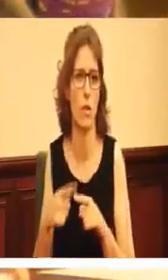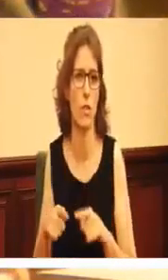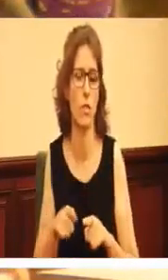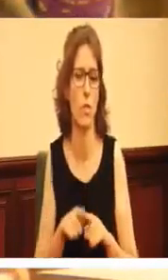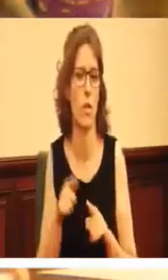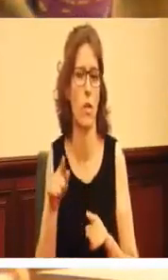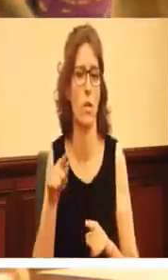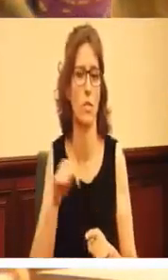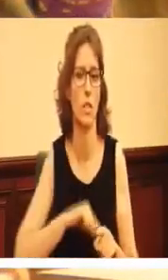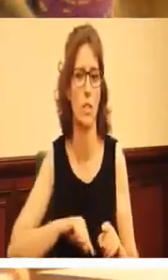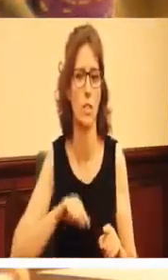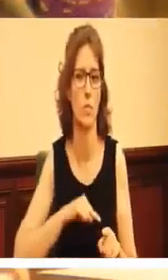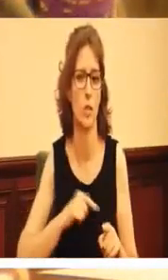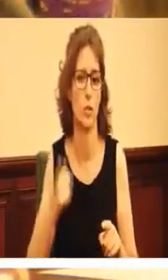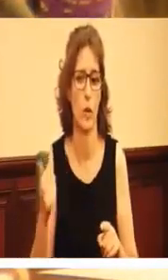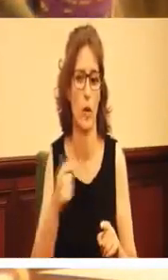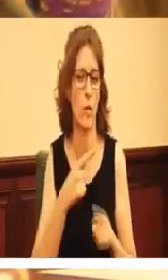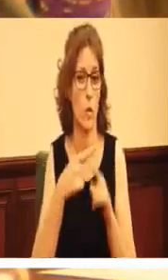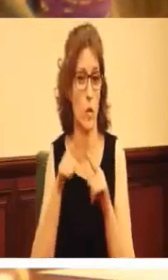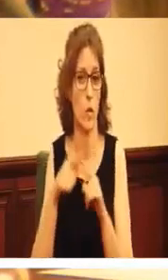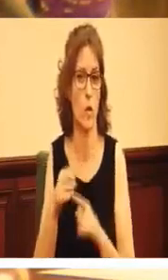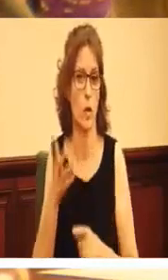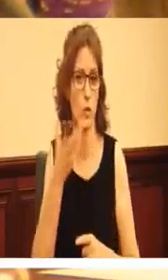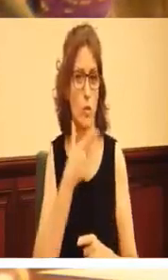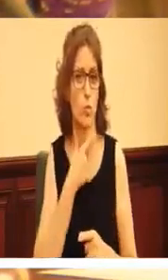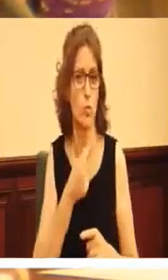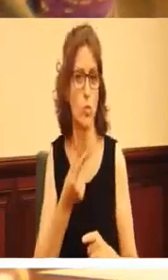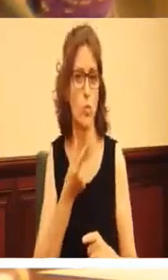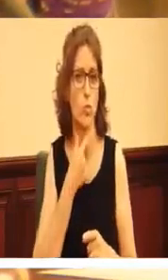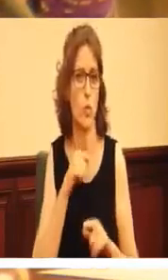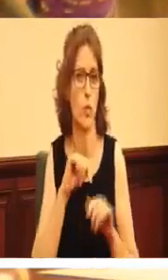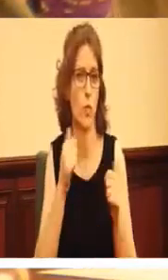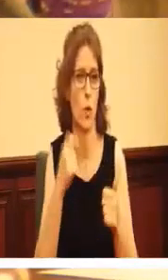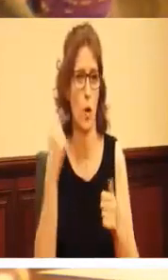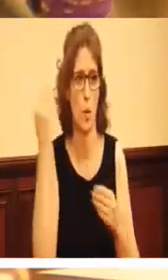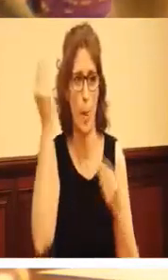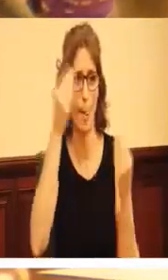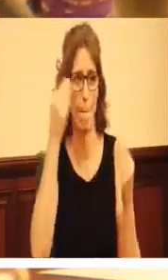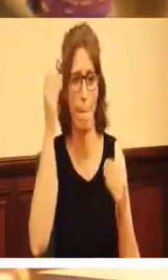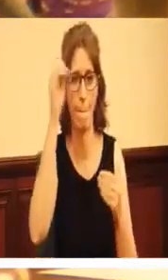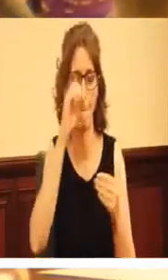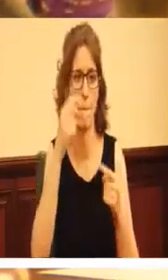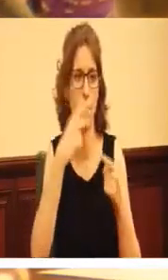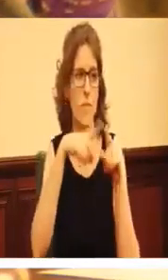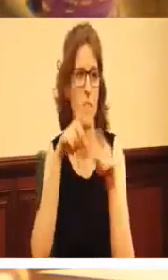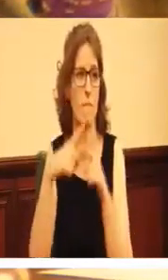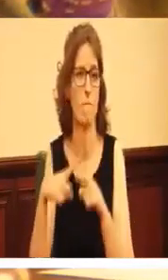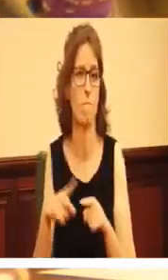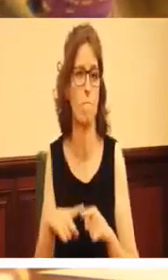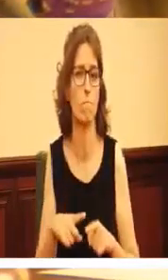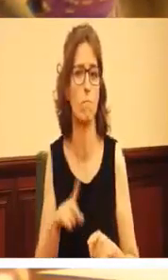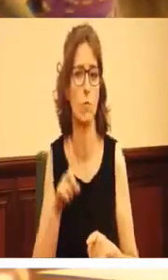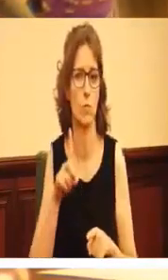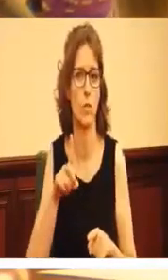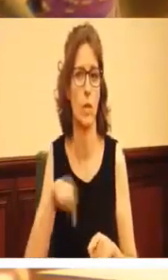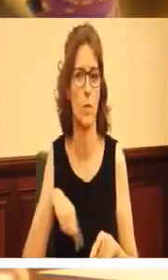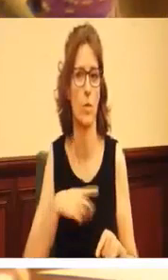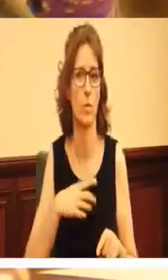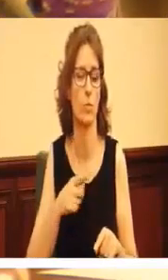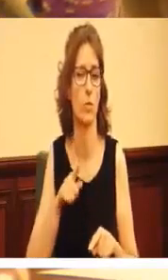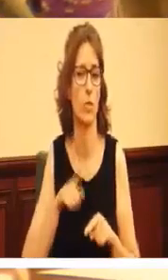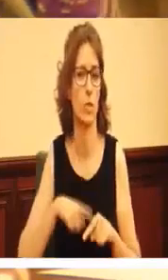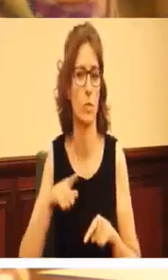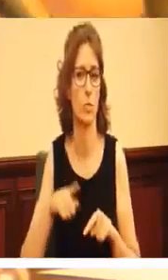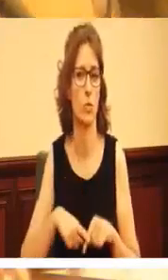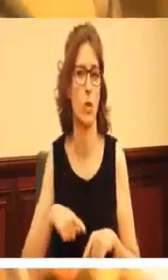nuestros sentimientos, nuestros gustos, nuestra forma de pensar y, por qué no, nuestra orientación